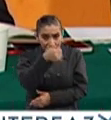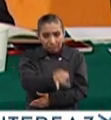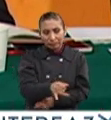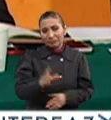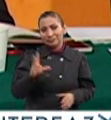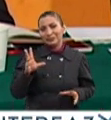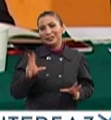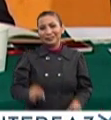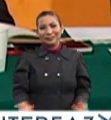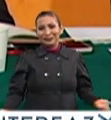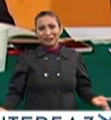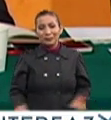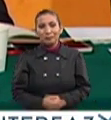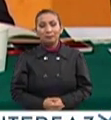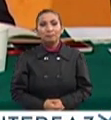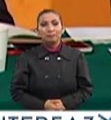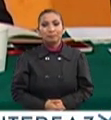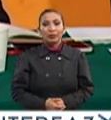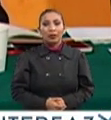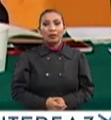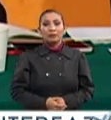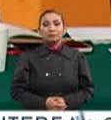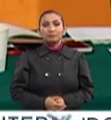naturaleza. No,